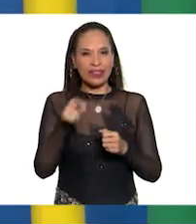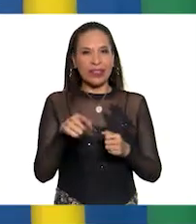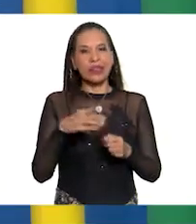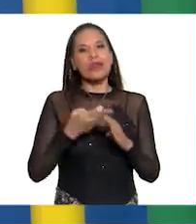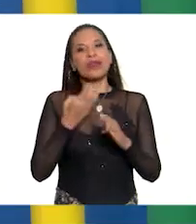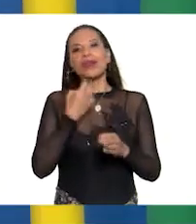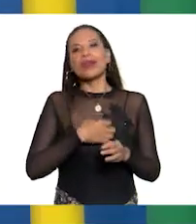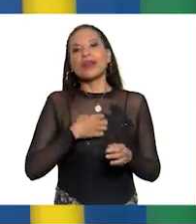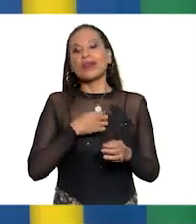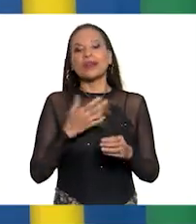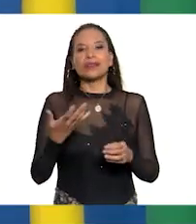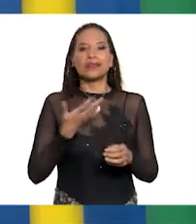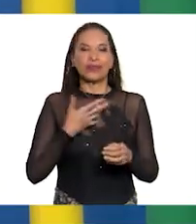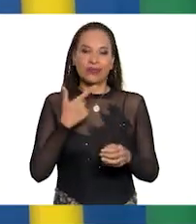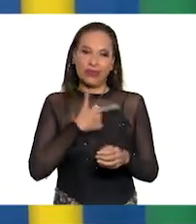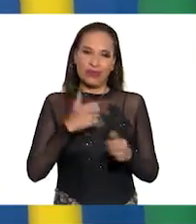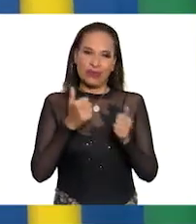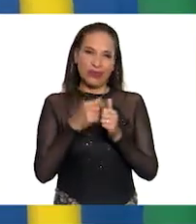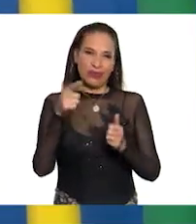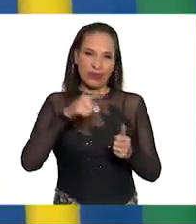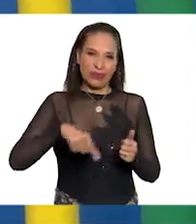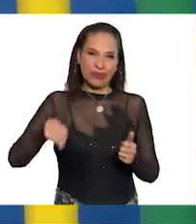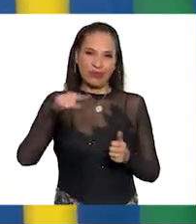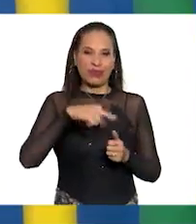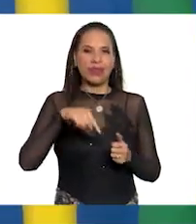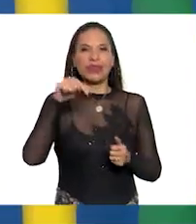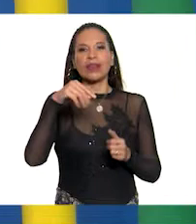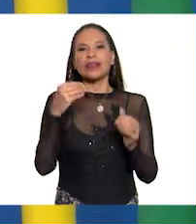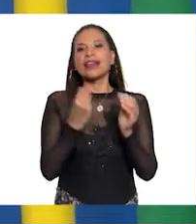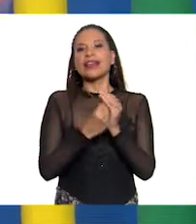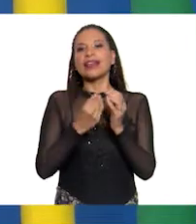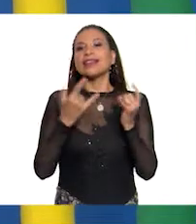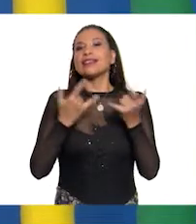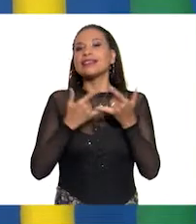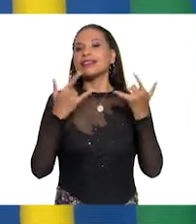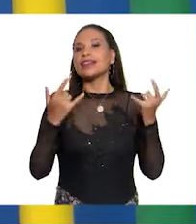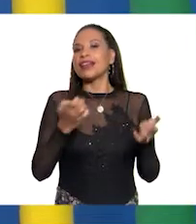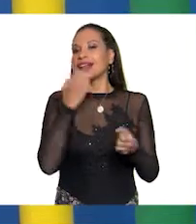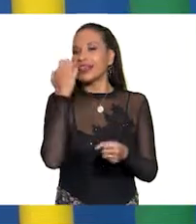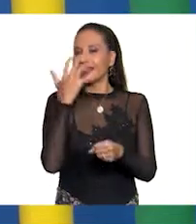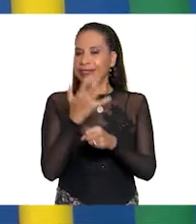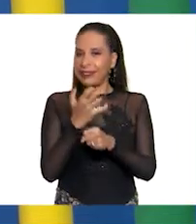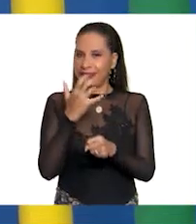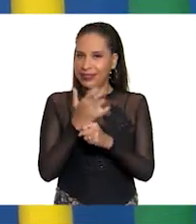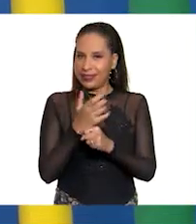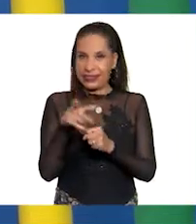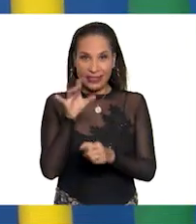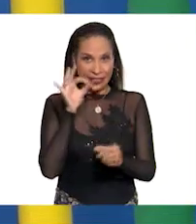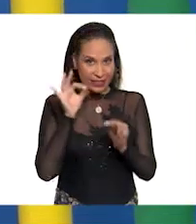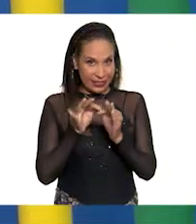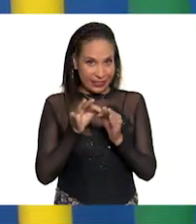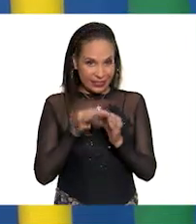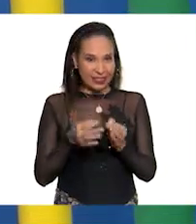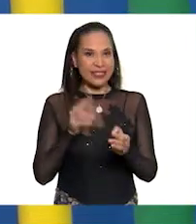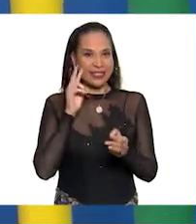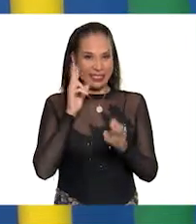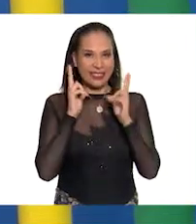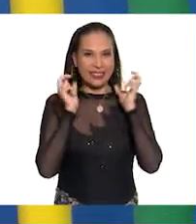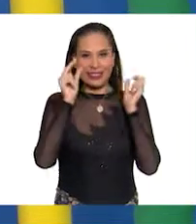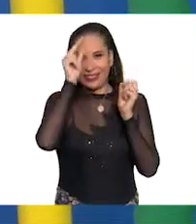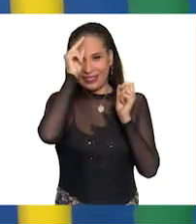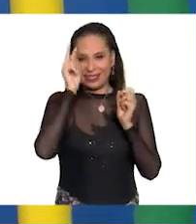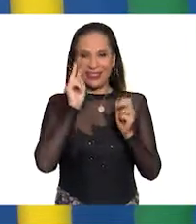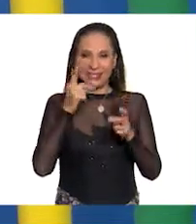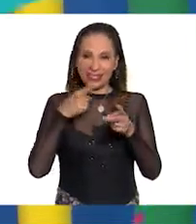muy contenta de tener el gusto de estar con ustedes en esta clase de historia de quinto grado. ¿Ya están listos? Vamos con Ajo Listo